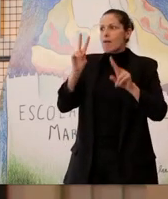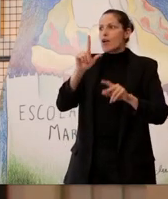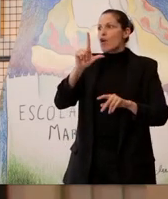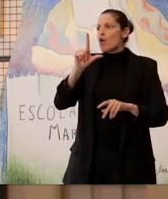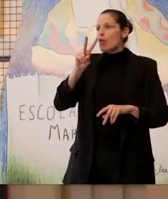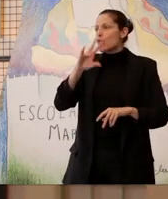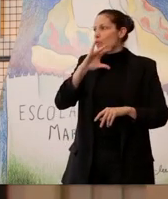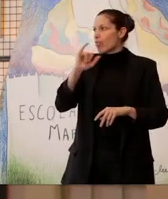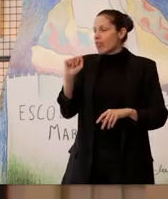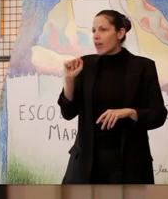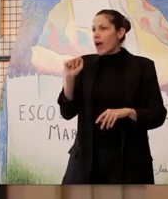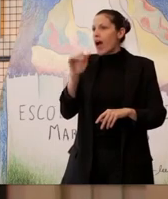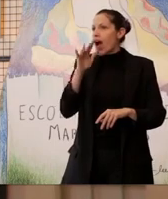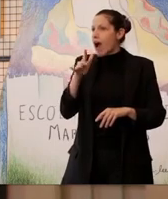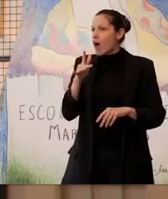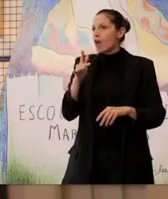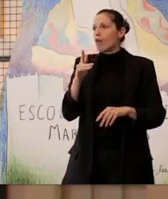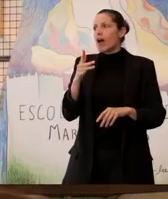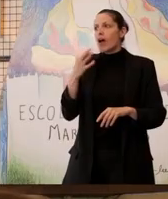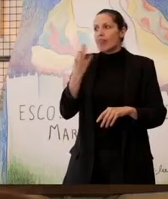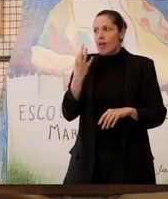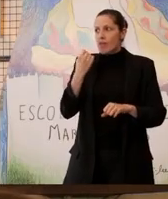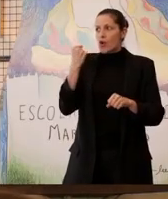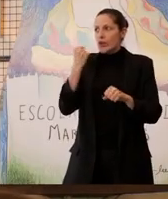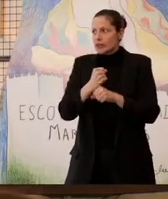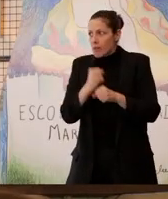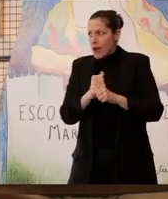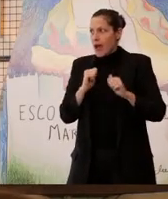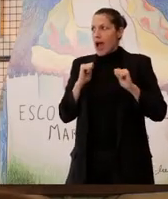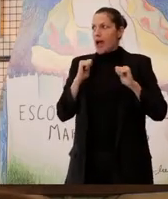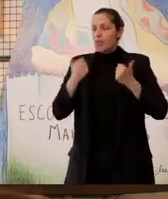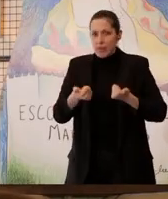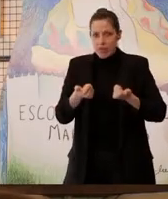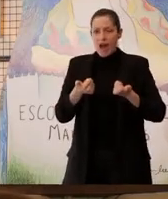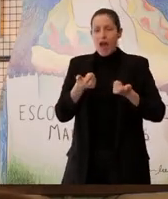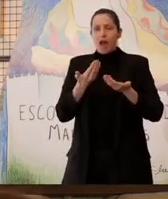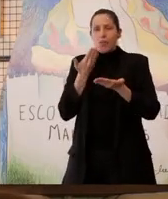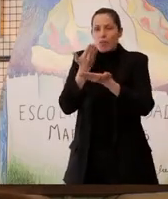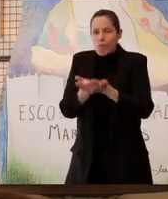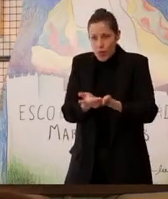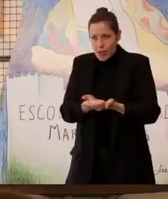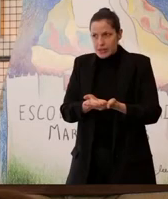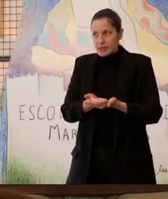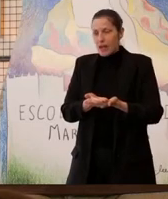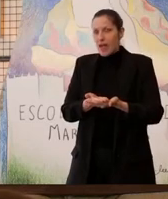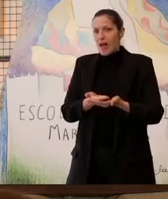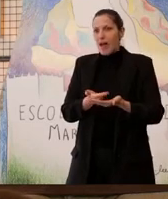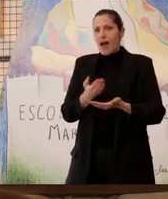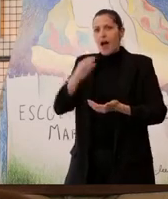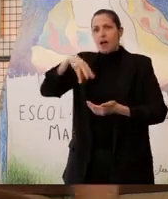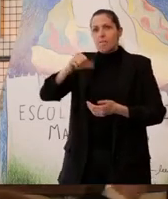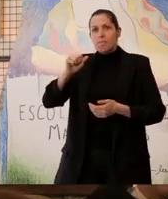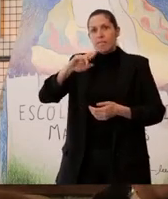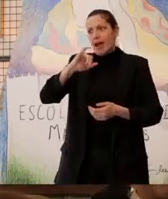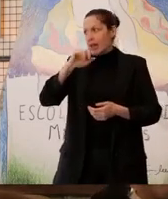va a decirnos que hay que poner en marcha la propuesta que nos hizo Marina